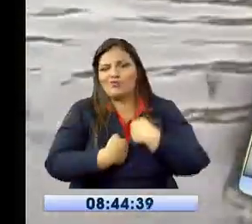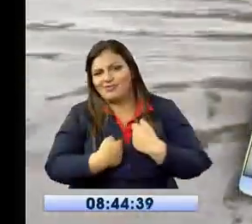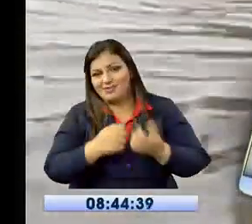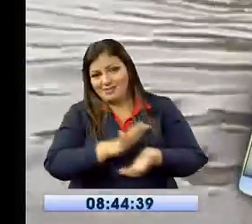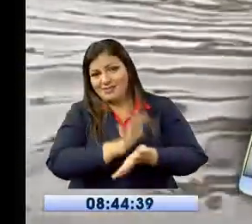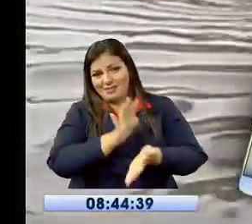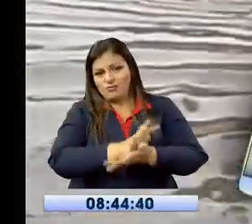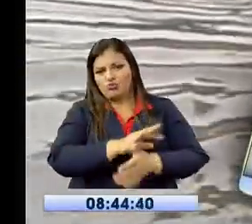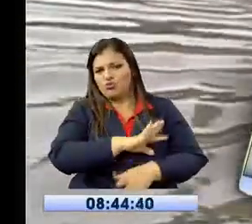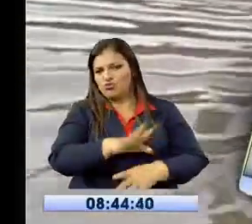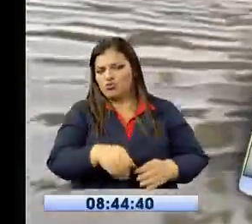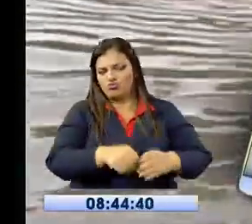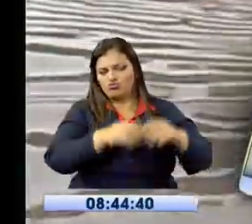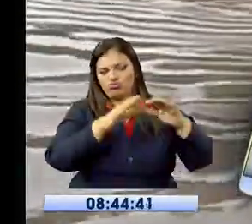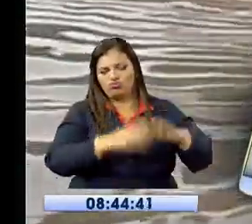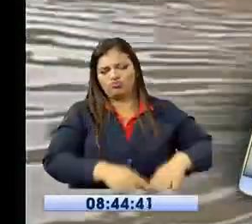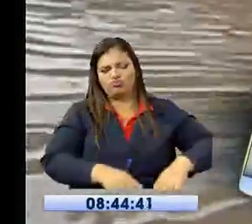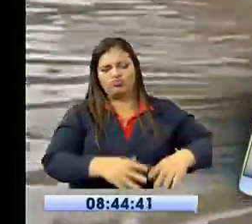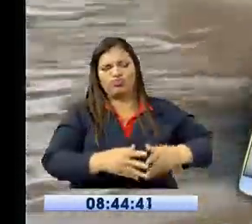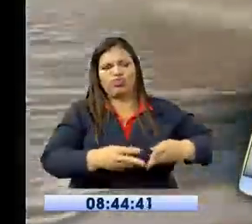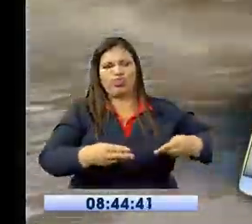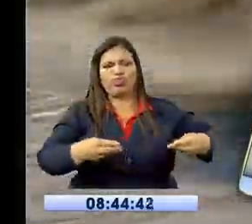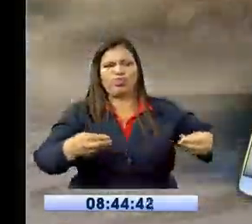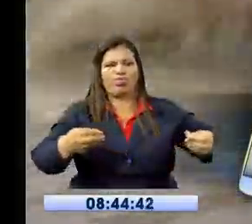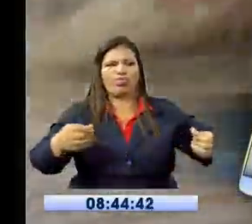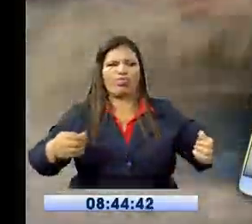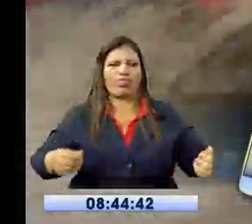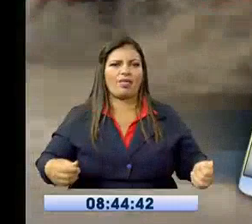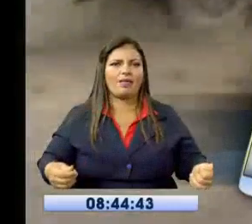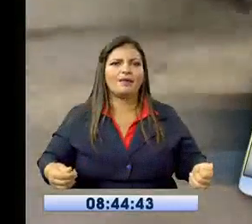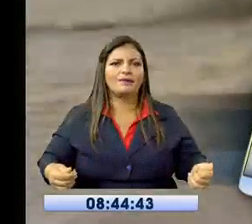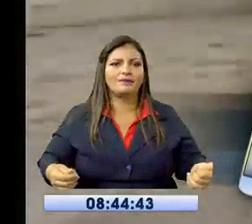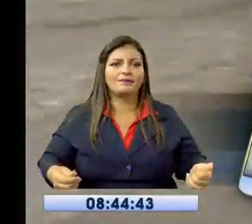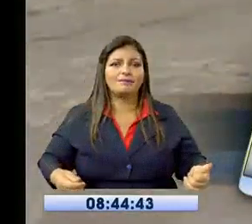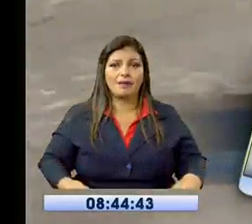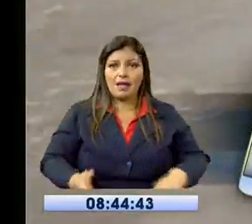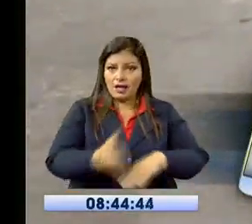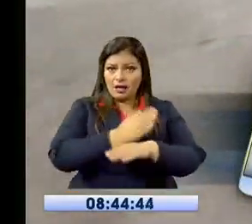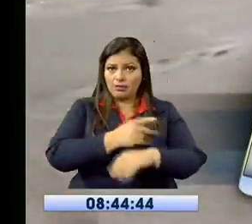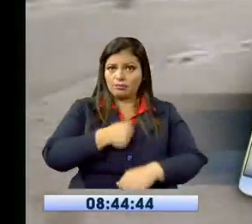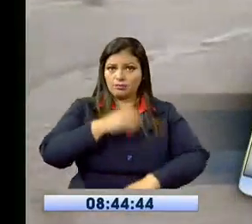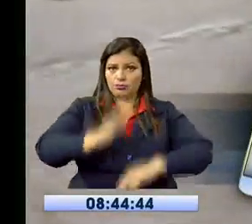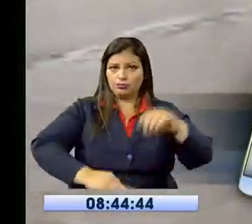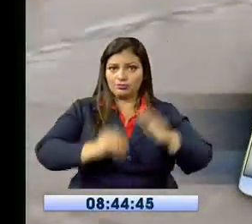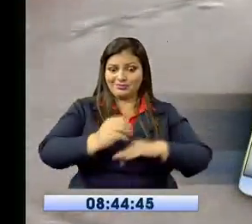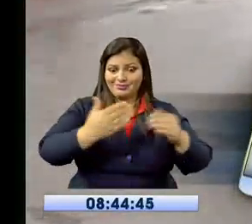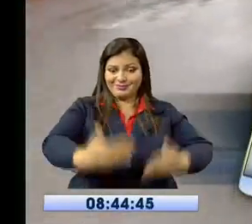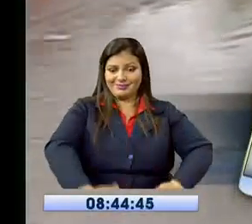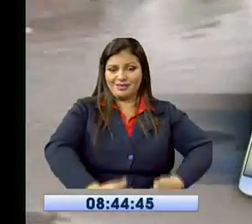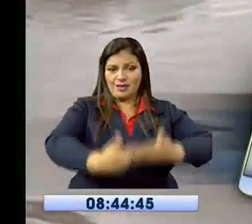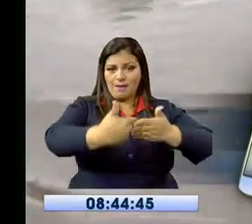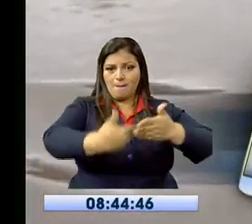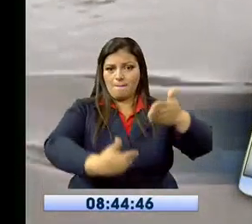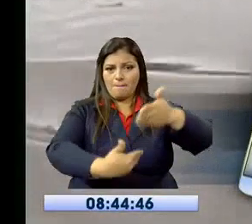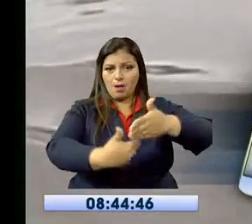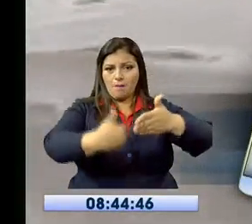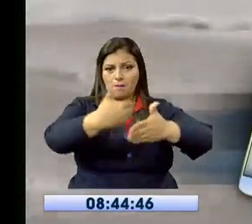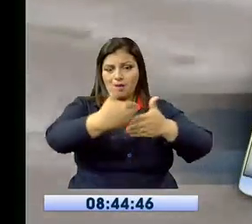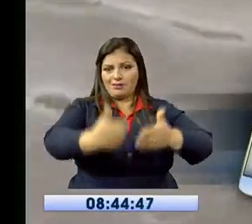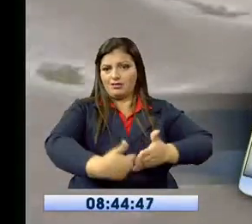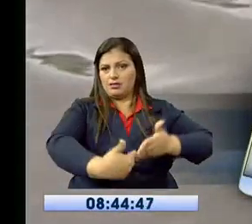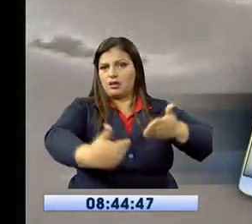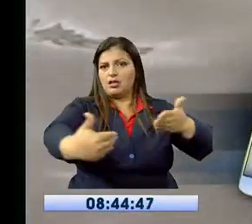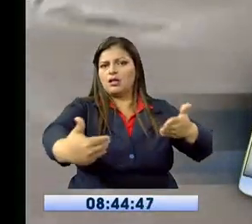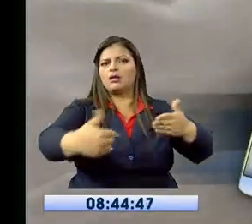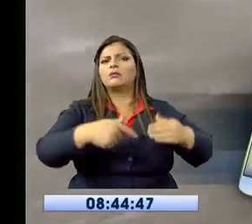Claro, sí, yo hicimos este murito, si no fuera peor. Pero peor. Fuera peor, pues. Y ni aun eso, mire, que el agua se da así una sola,